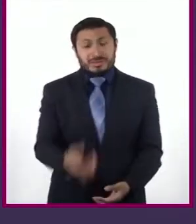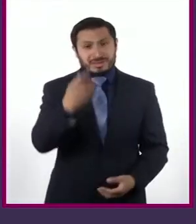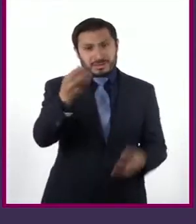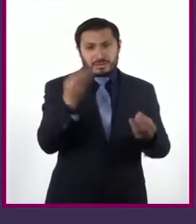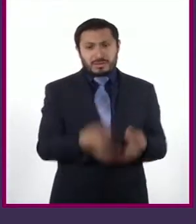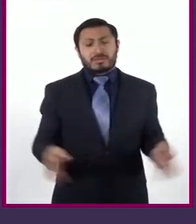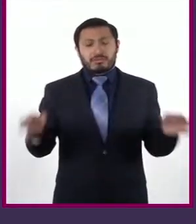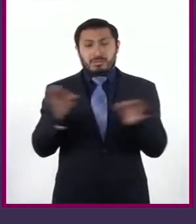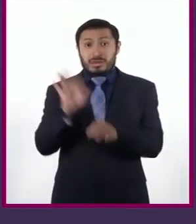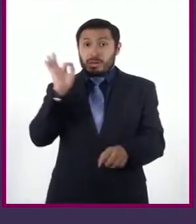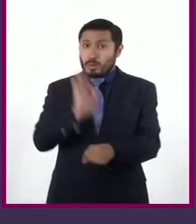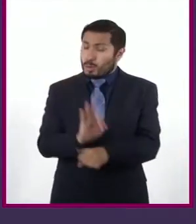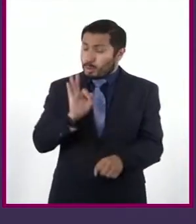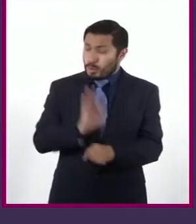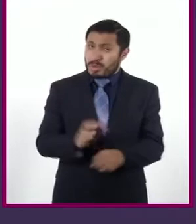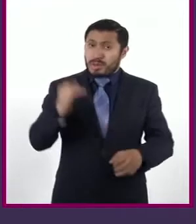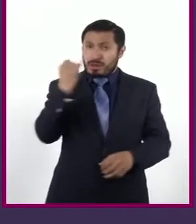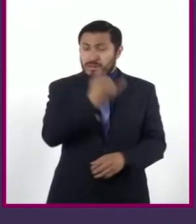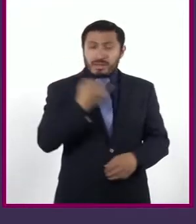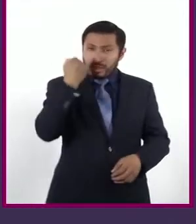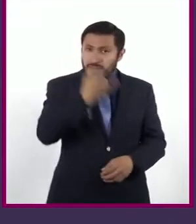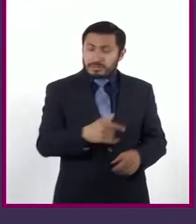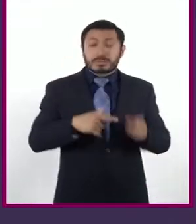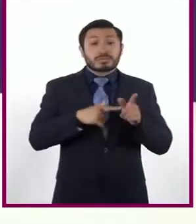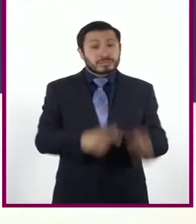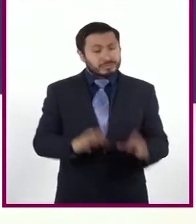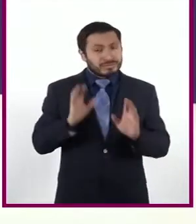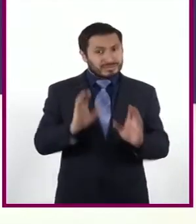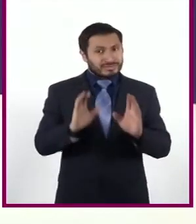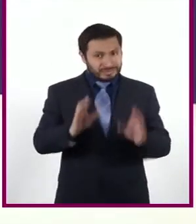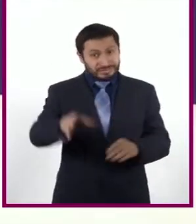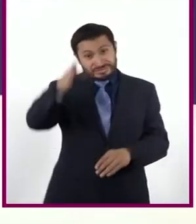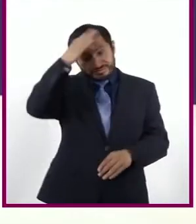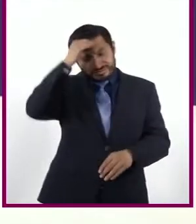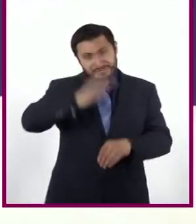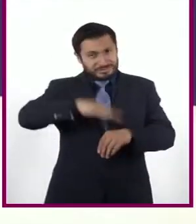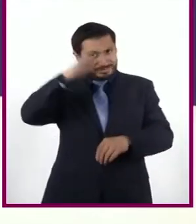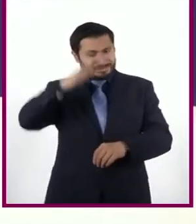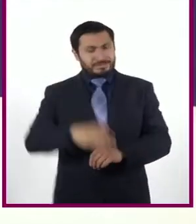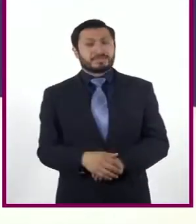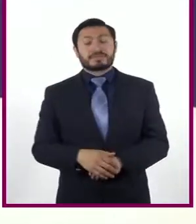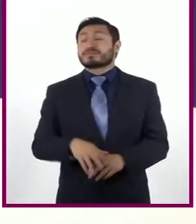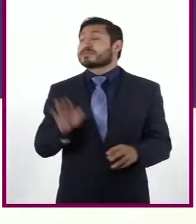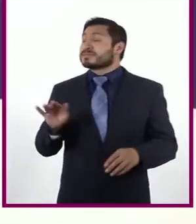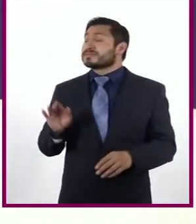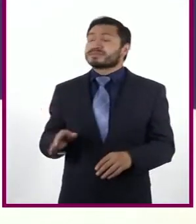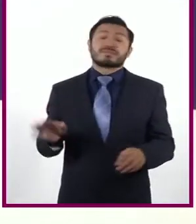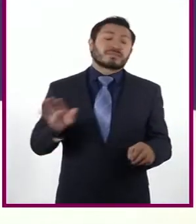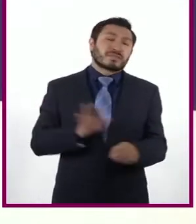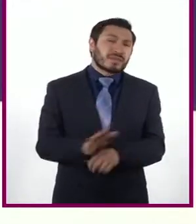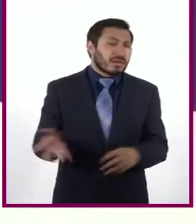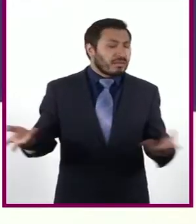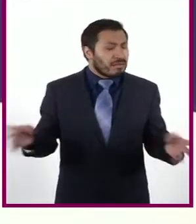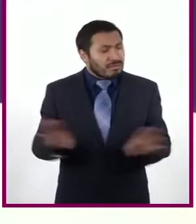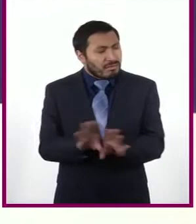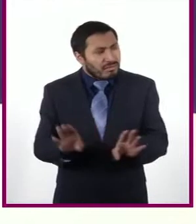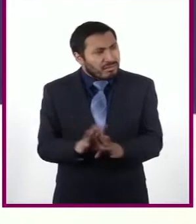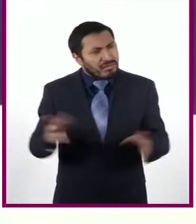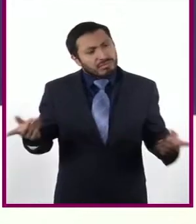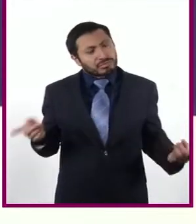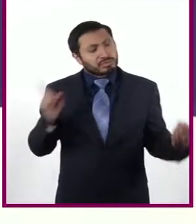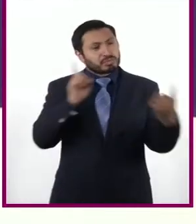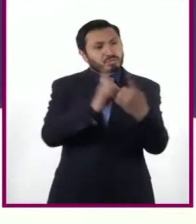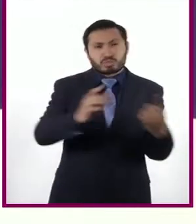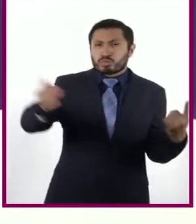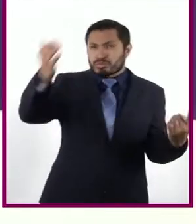proteger y conservar las lenguas indígenas. Maestra Nirvana, ¿podría comentarnos cómo podemos acercarnos